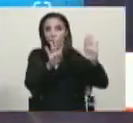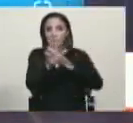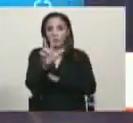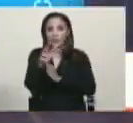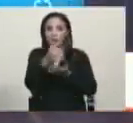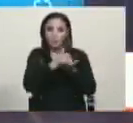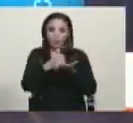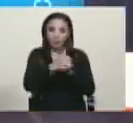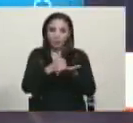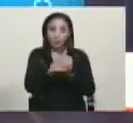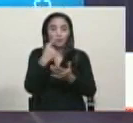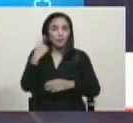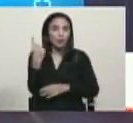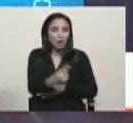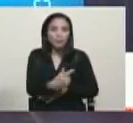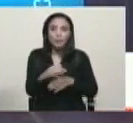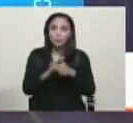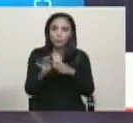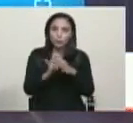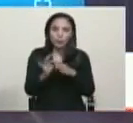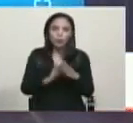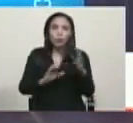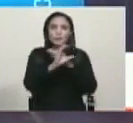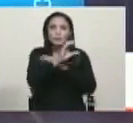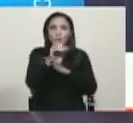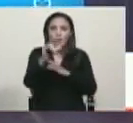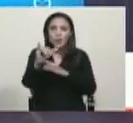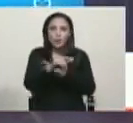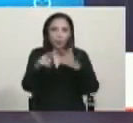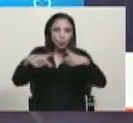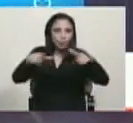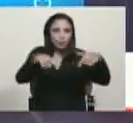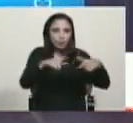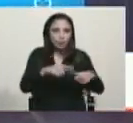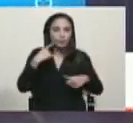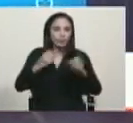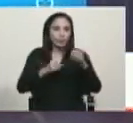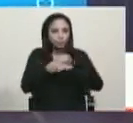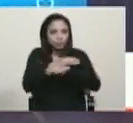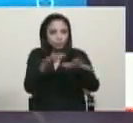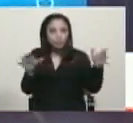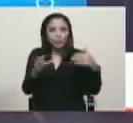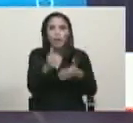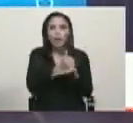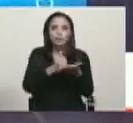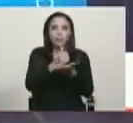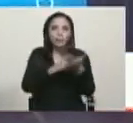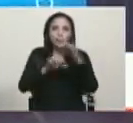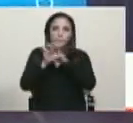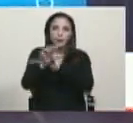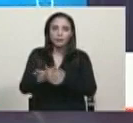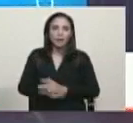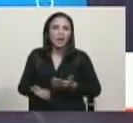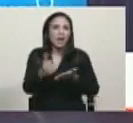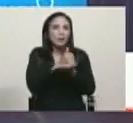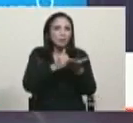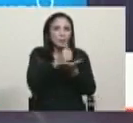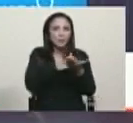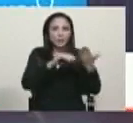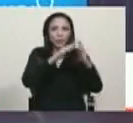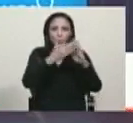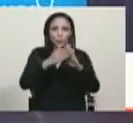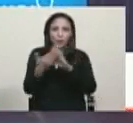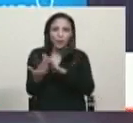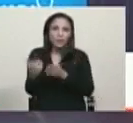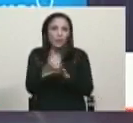593 nuevas farmacias comunitarias para seguir completando el sistema. Farmapatria, farmacias comunitarias,